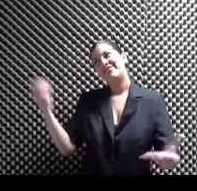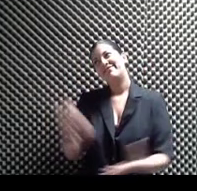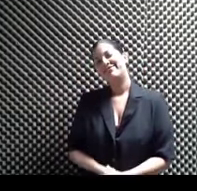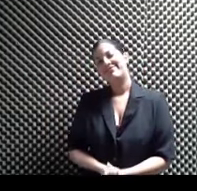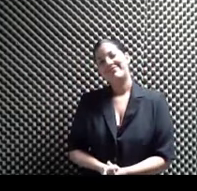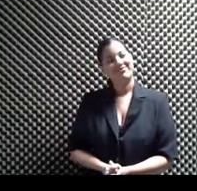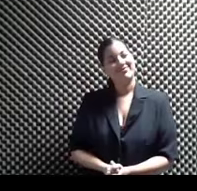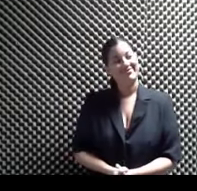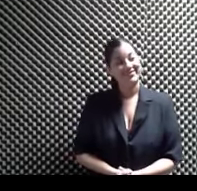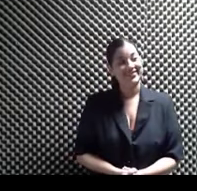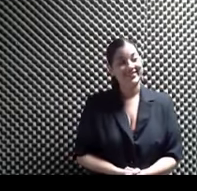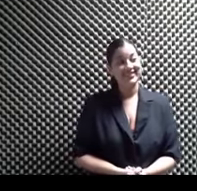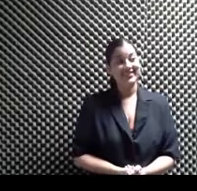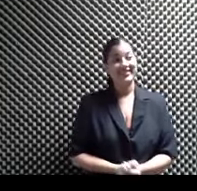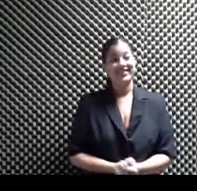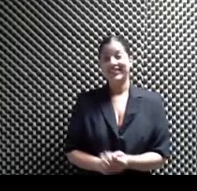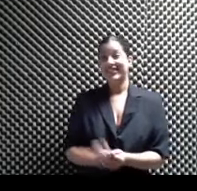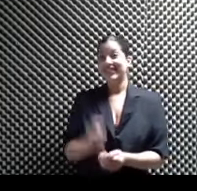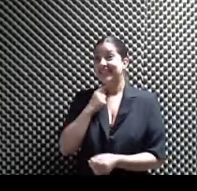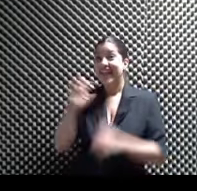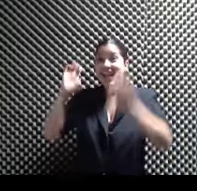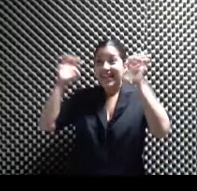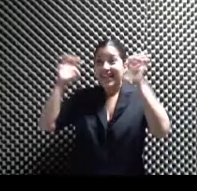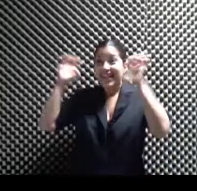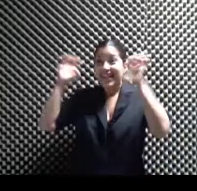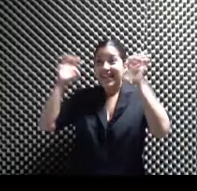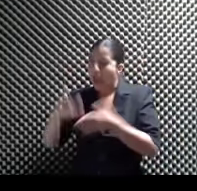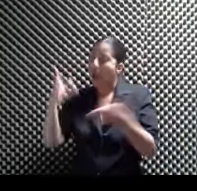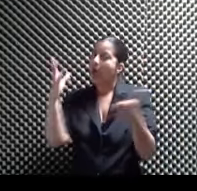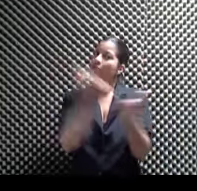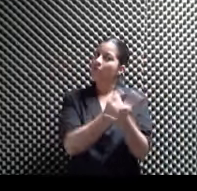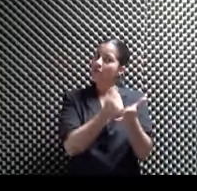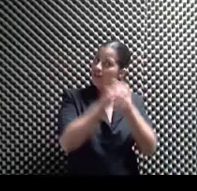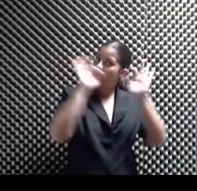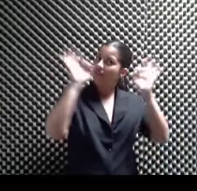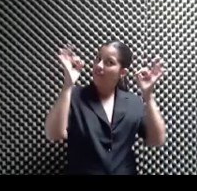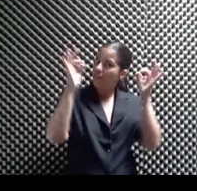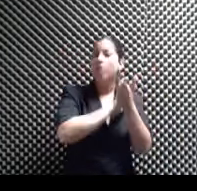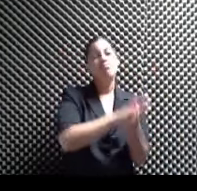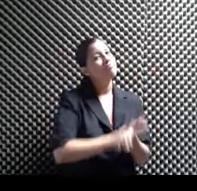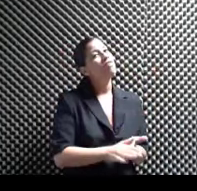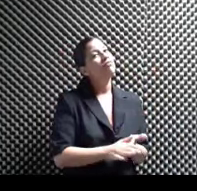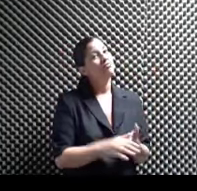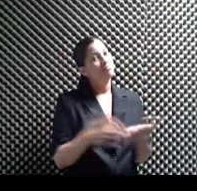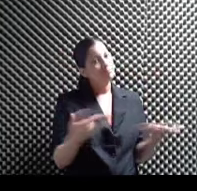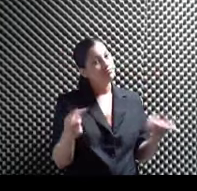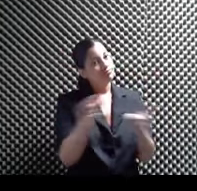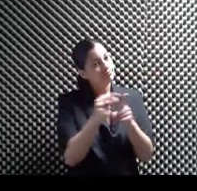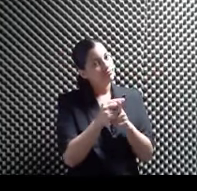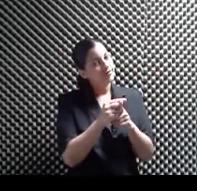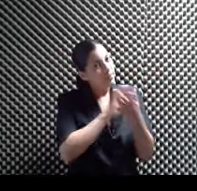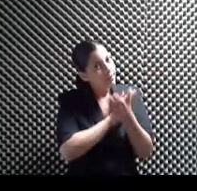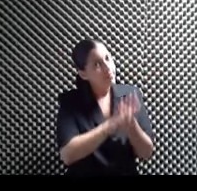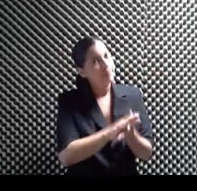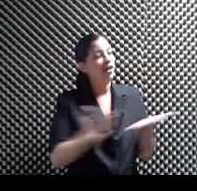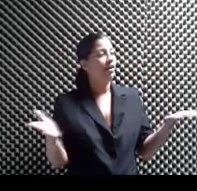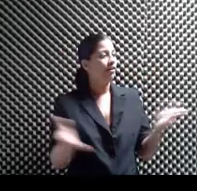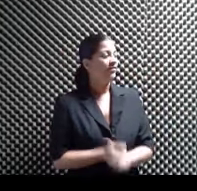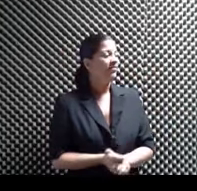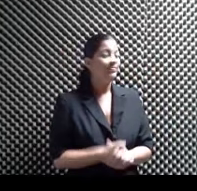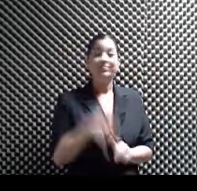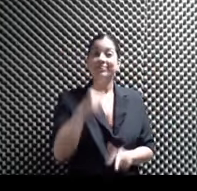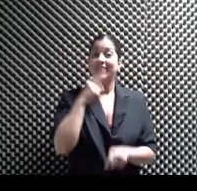Lo que dejó De decir limpiar En enero Aproveche febrero Y limpie Porque de ahí Viene Julio Limpieza Pero mira Es que